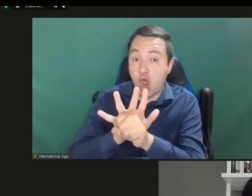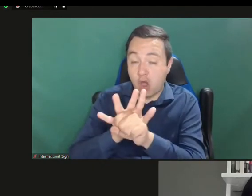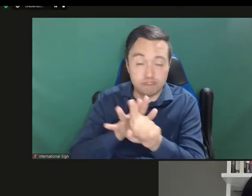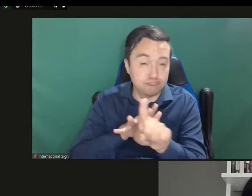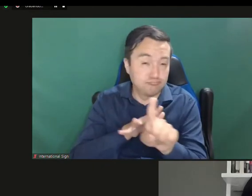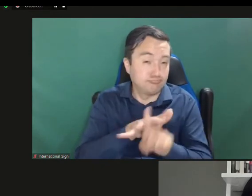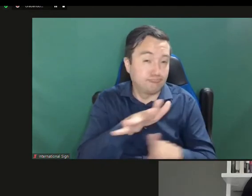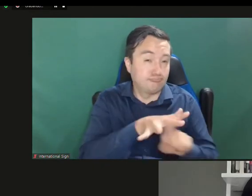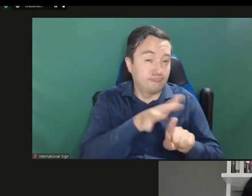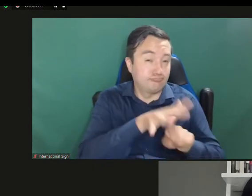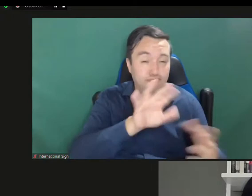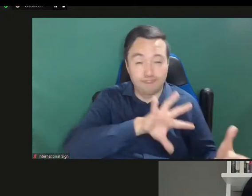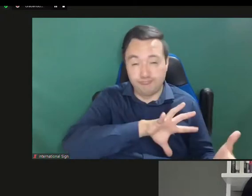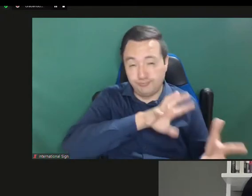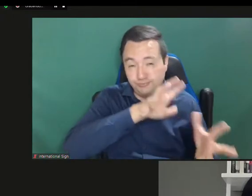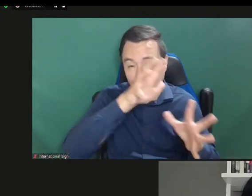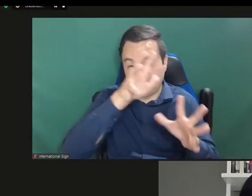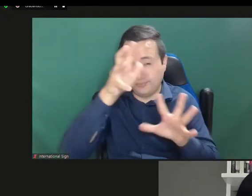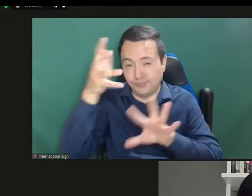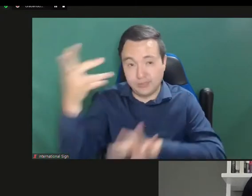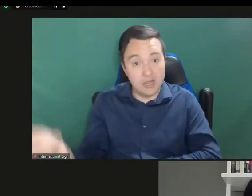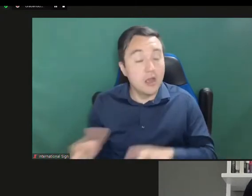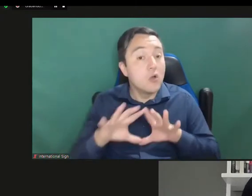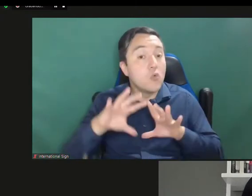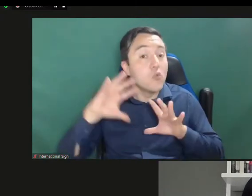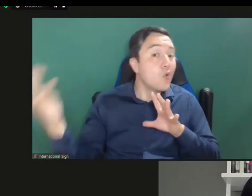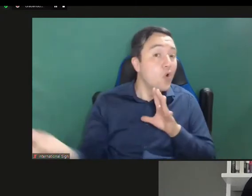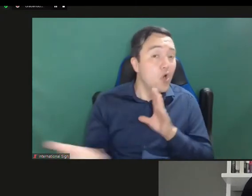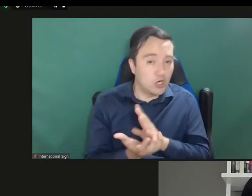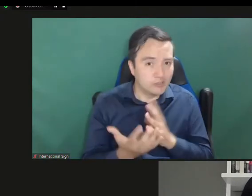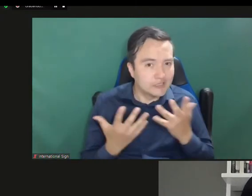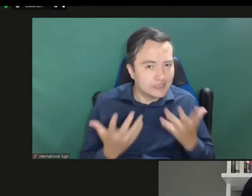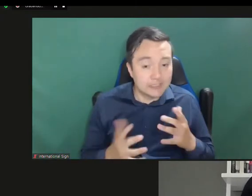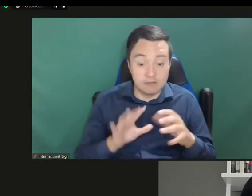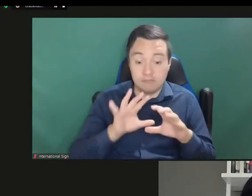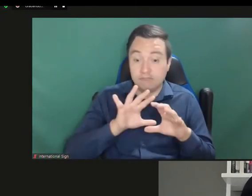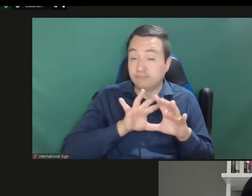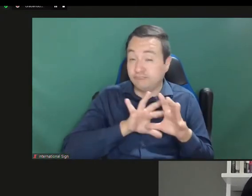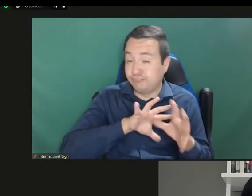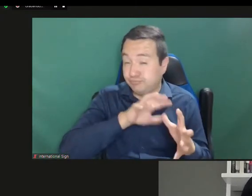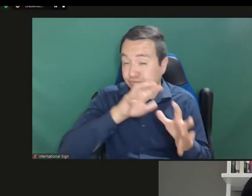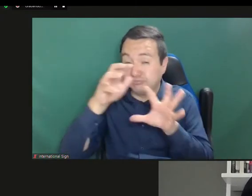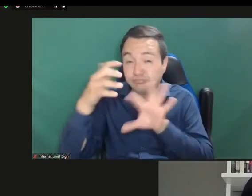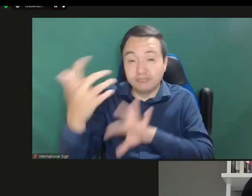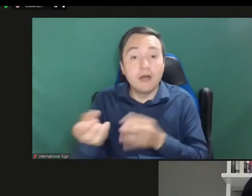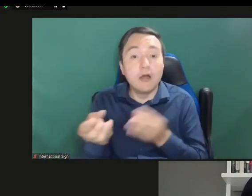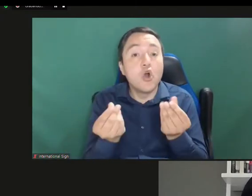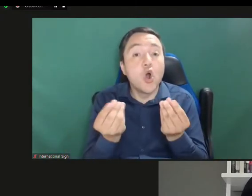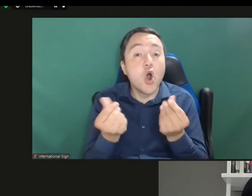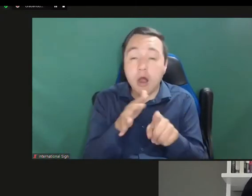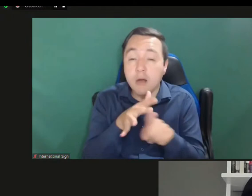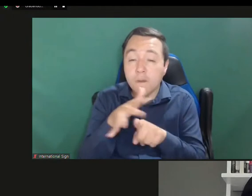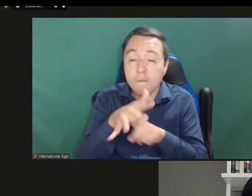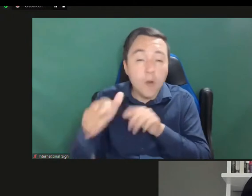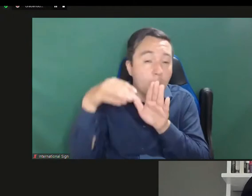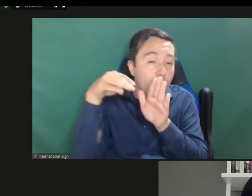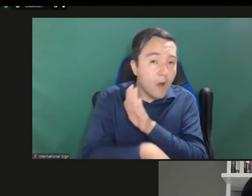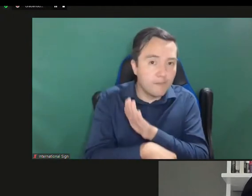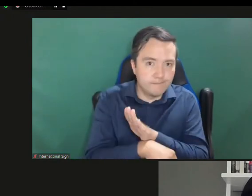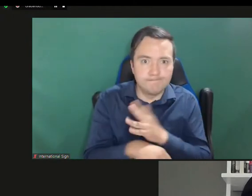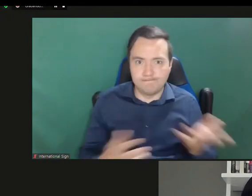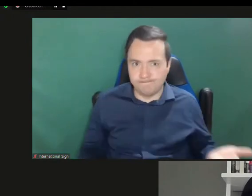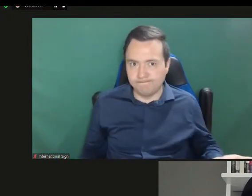sanitaria en el mundo crisis que va a seguir una crisis económica también pero ojalá podamos recoger del contexto